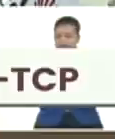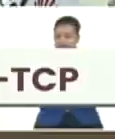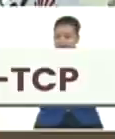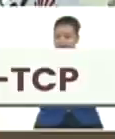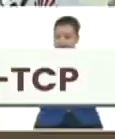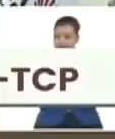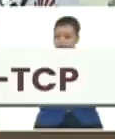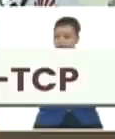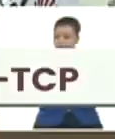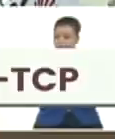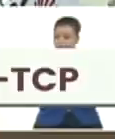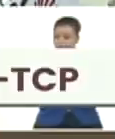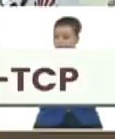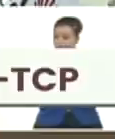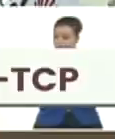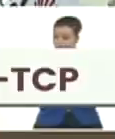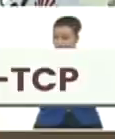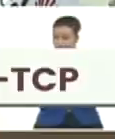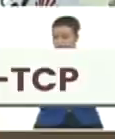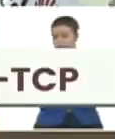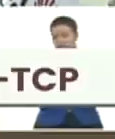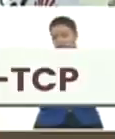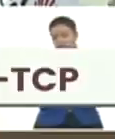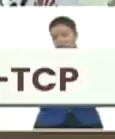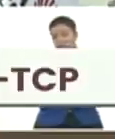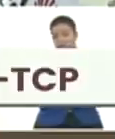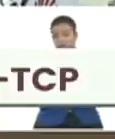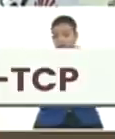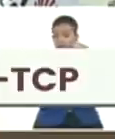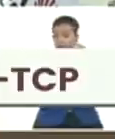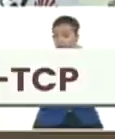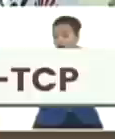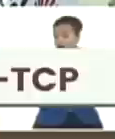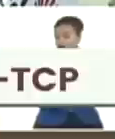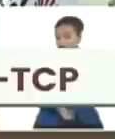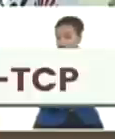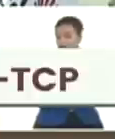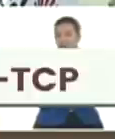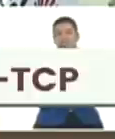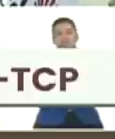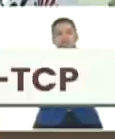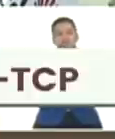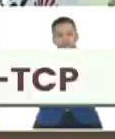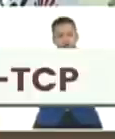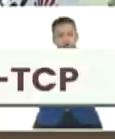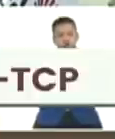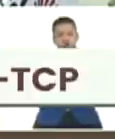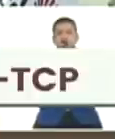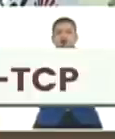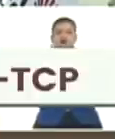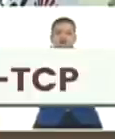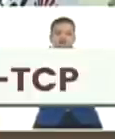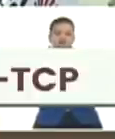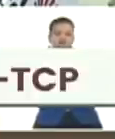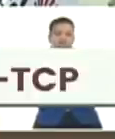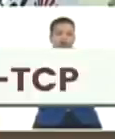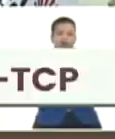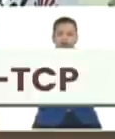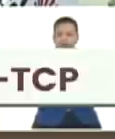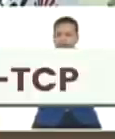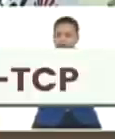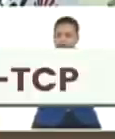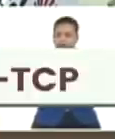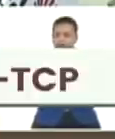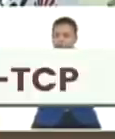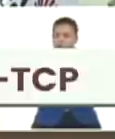colectiva. Cuarto, denuncian las pretensiones de dominación imperialista sobre los